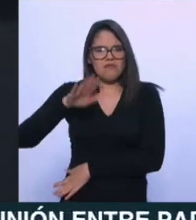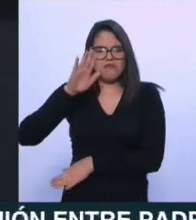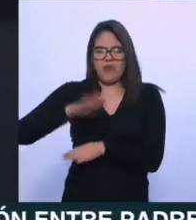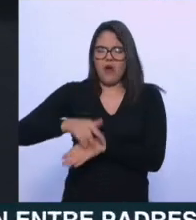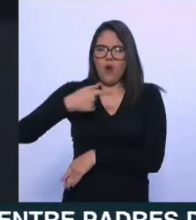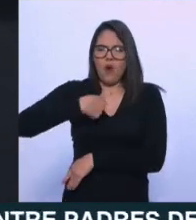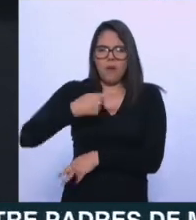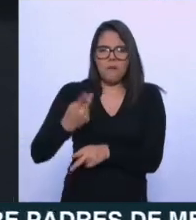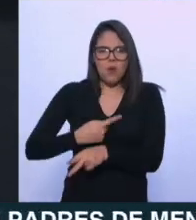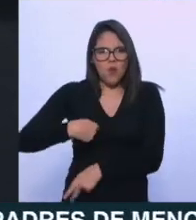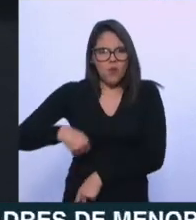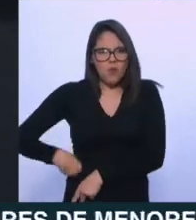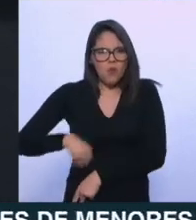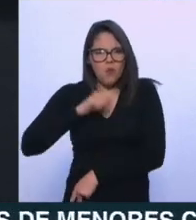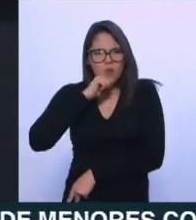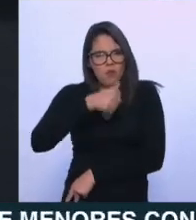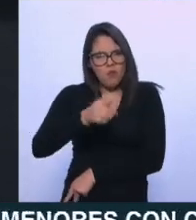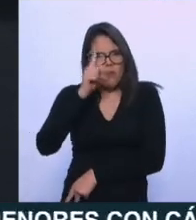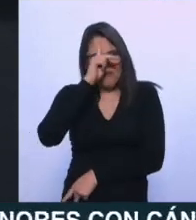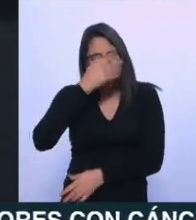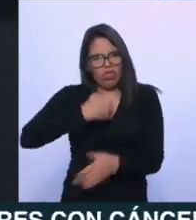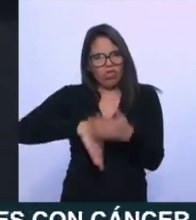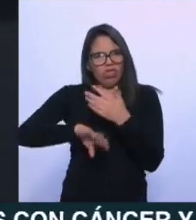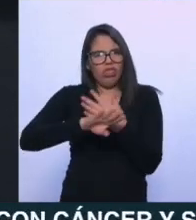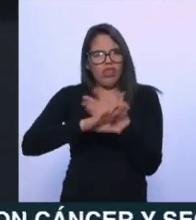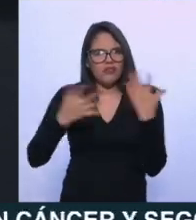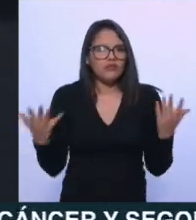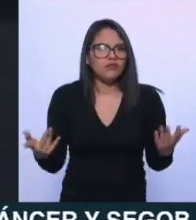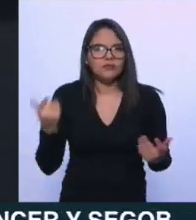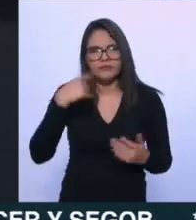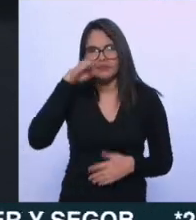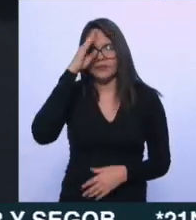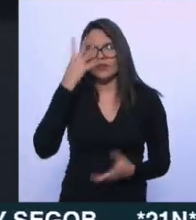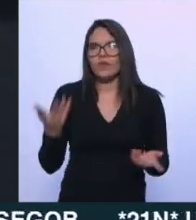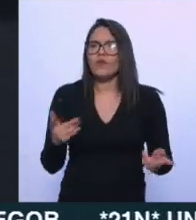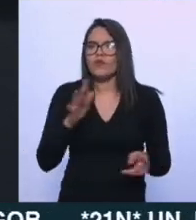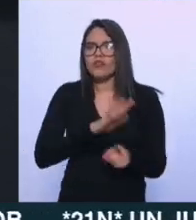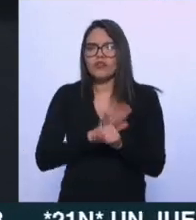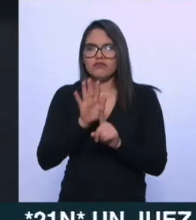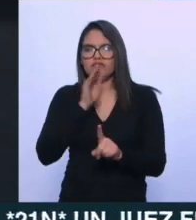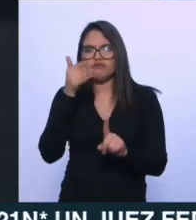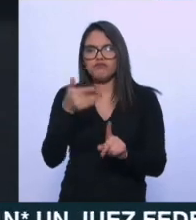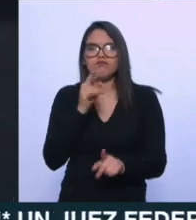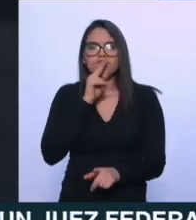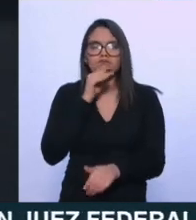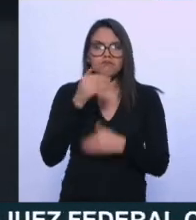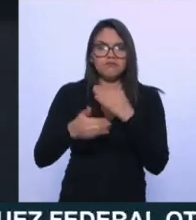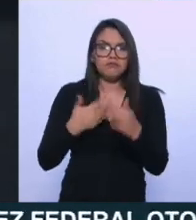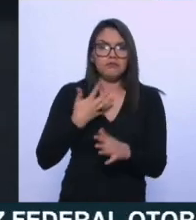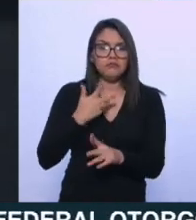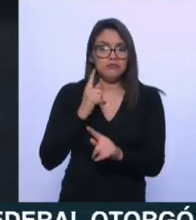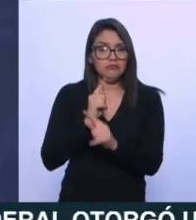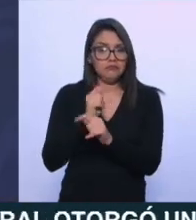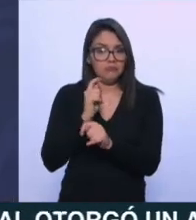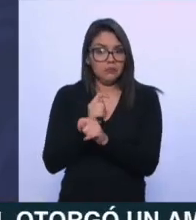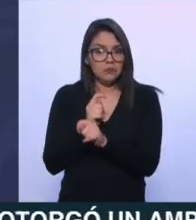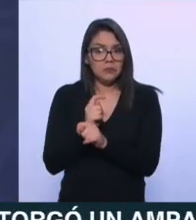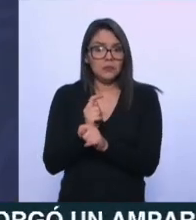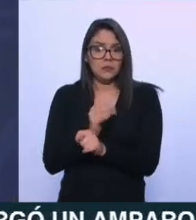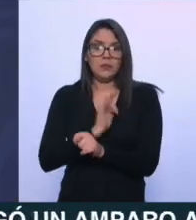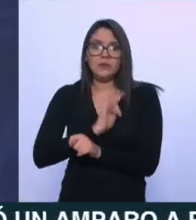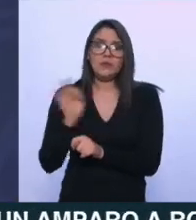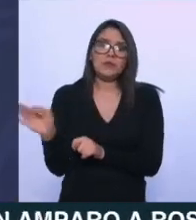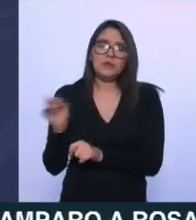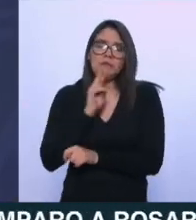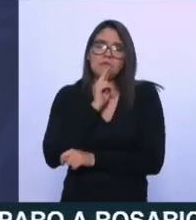estos sistemas de transporte. ¿A dónde irá la dirección? ¿Qué tal tener un transporte en la Ciudad de México pues que no sea